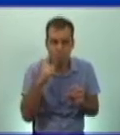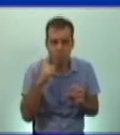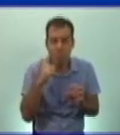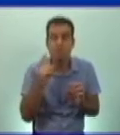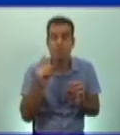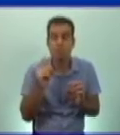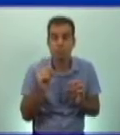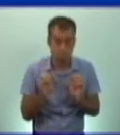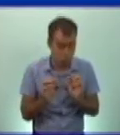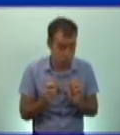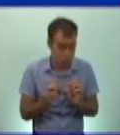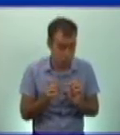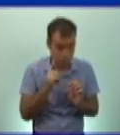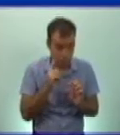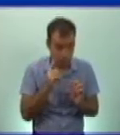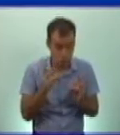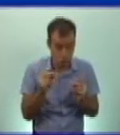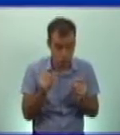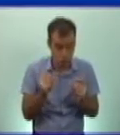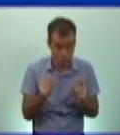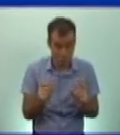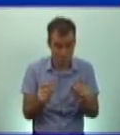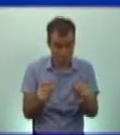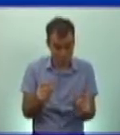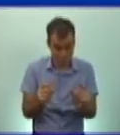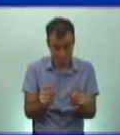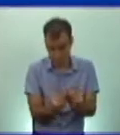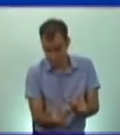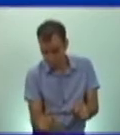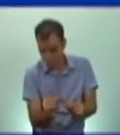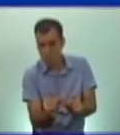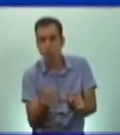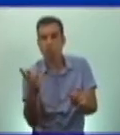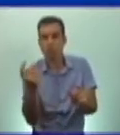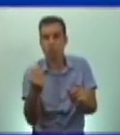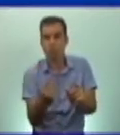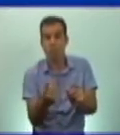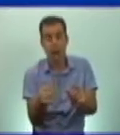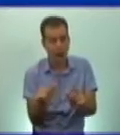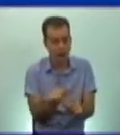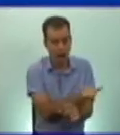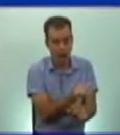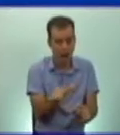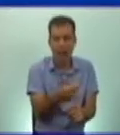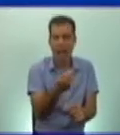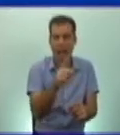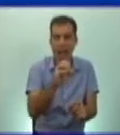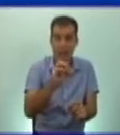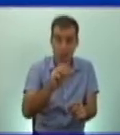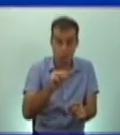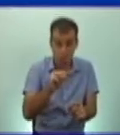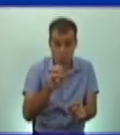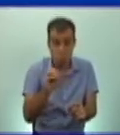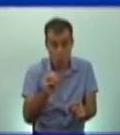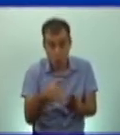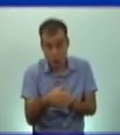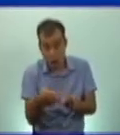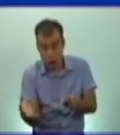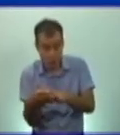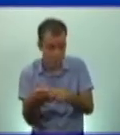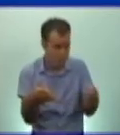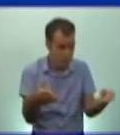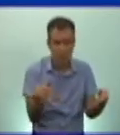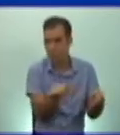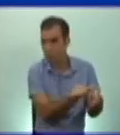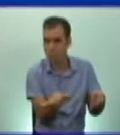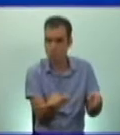coeficientes delante de las fórmulas químicas para igualar la cantidad de átomos antes y después de la reacción. Por